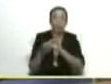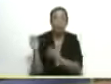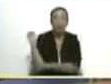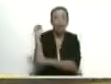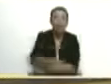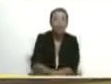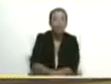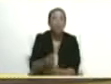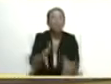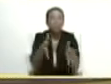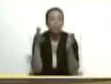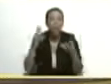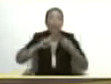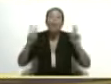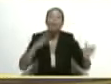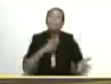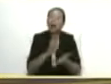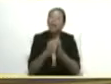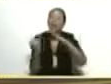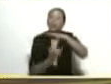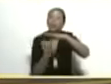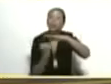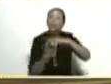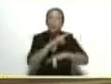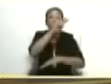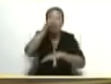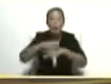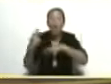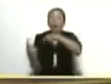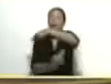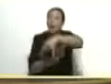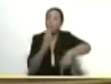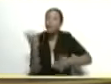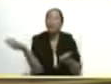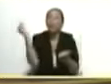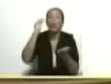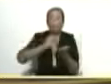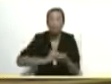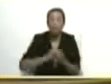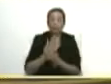derrotamos y triunfó la paz, la institucionalidad, la revolución otra vez.